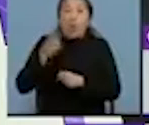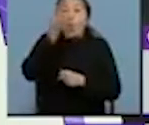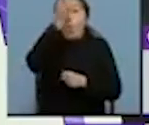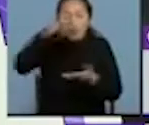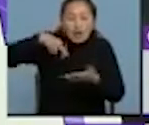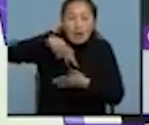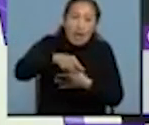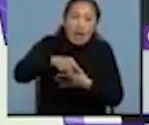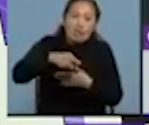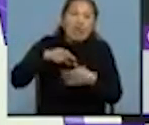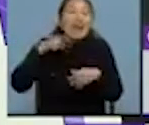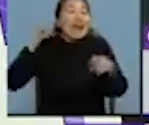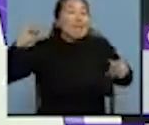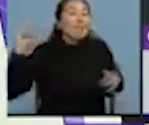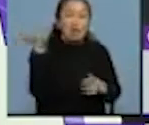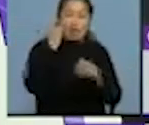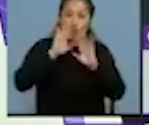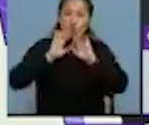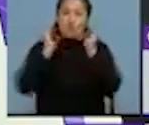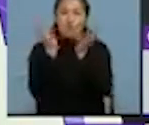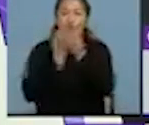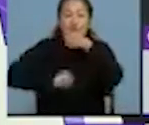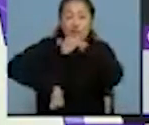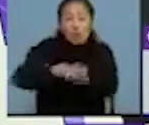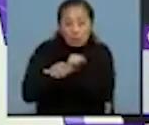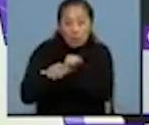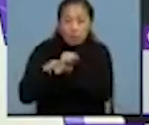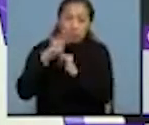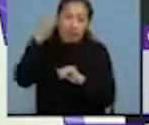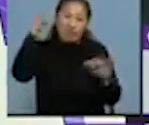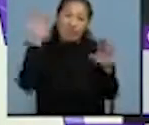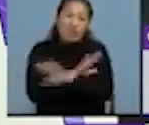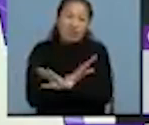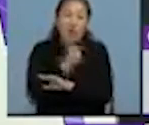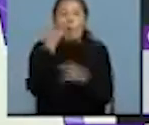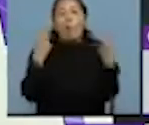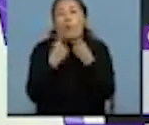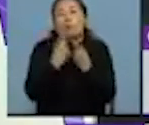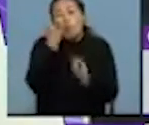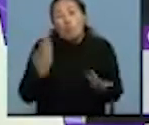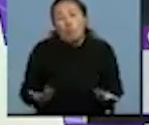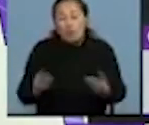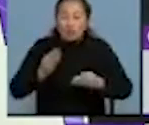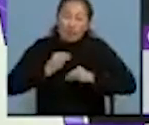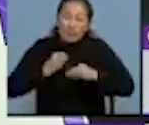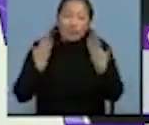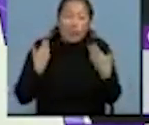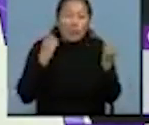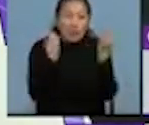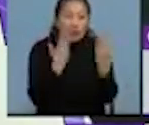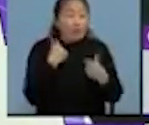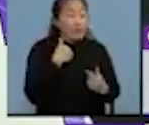y desgraciadamente el mejor jugador del mundo no pudo convertir. Fueron muchas cosas que pasaron por un solo partido, pero bueno, obviamente que tenés fe de que esto va a mejorar. Bueno,